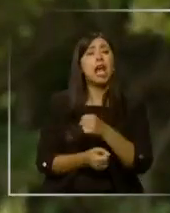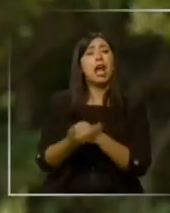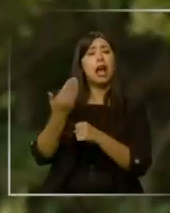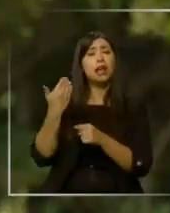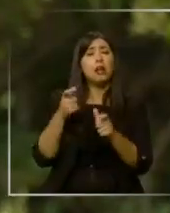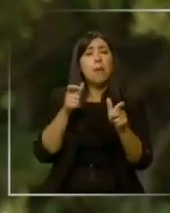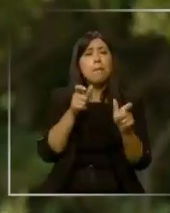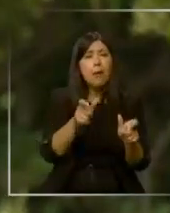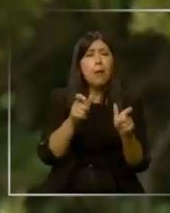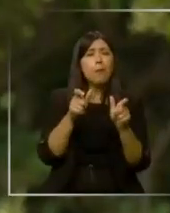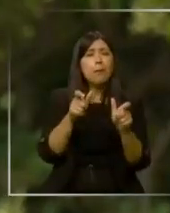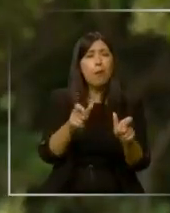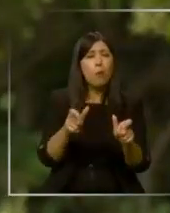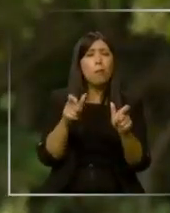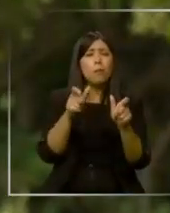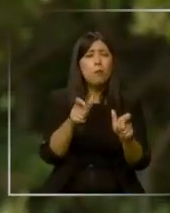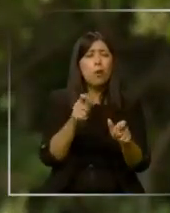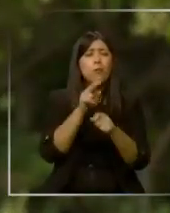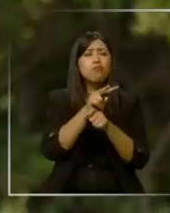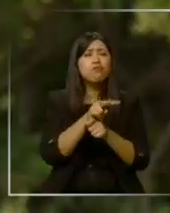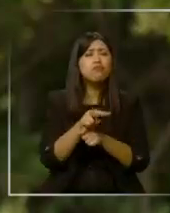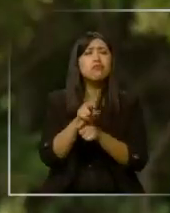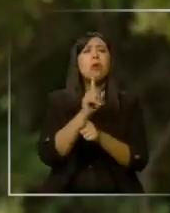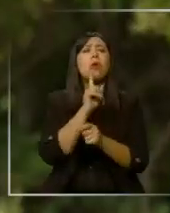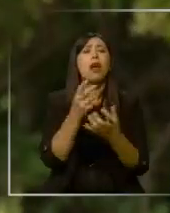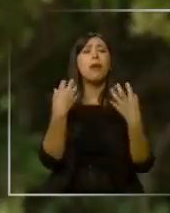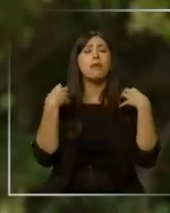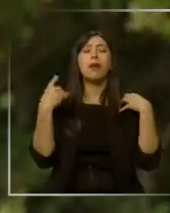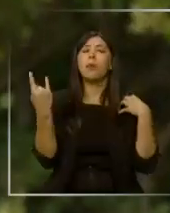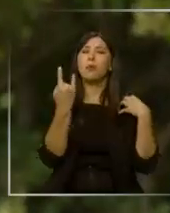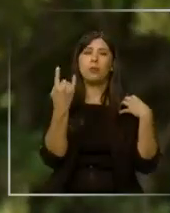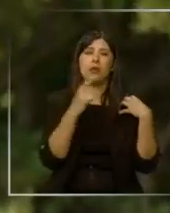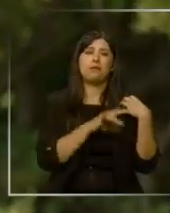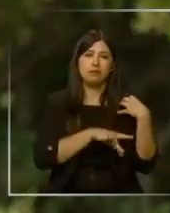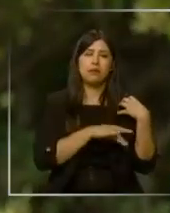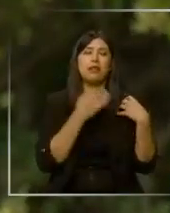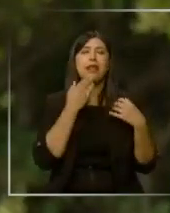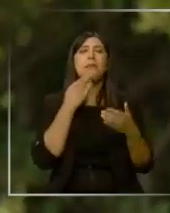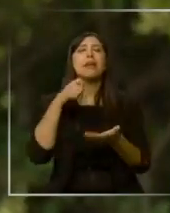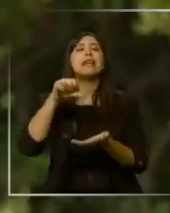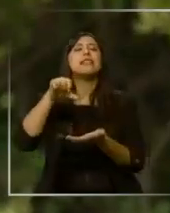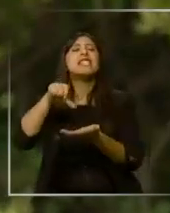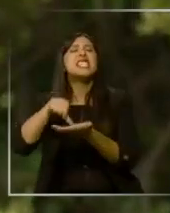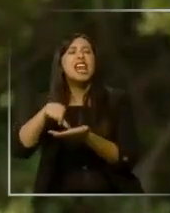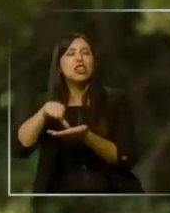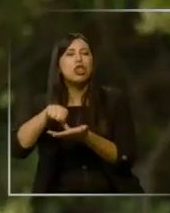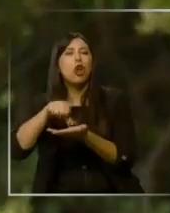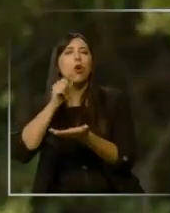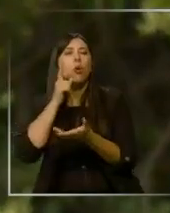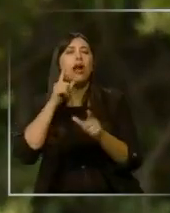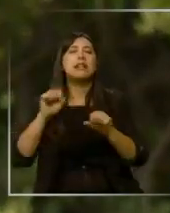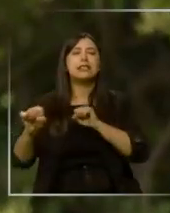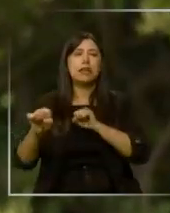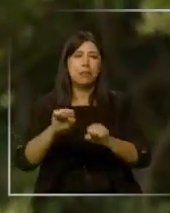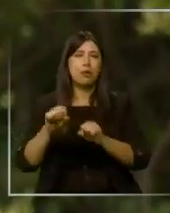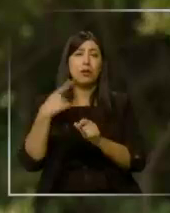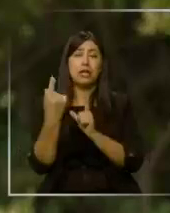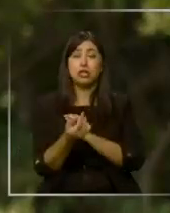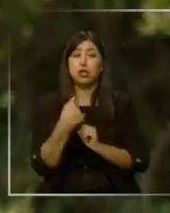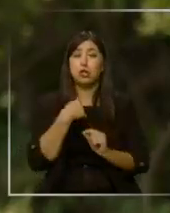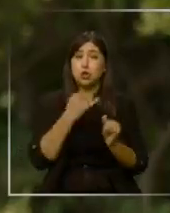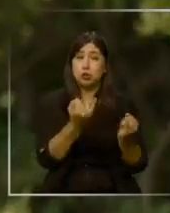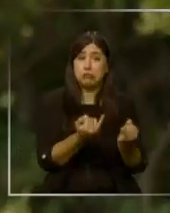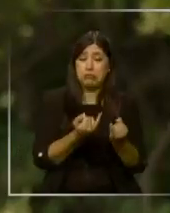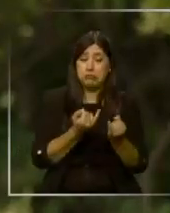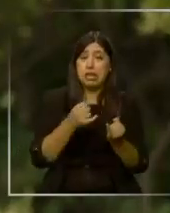permanente la falla San Ramón a cargo de la Universidad de chile vinculado con el Centro sismológico Nacional de acuerdo a los antecedentes que manejo y los antecedentes